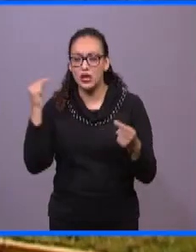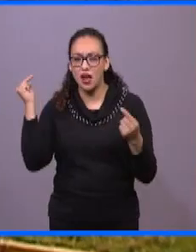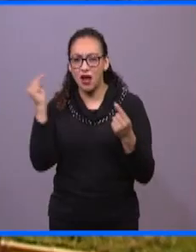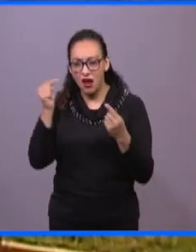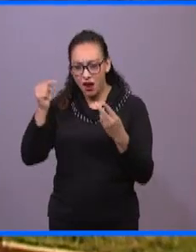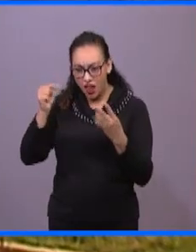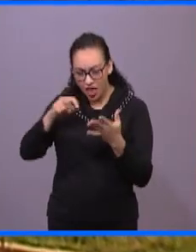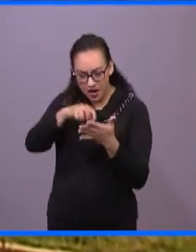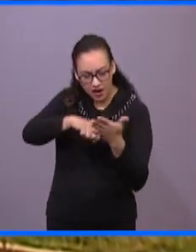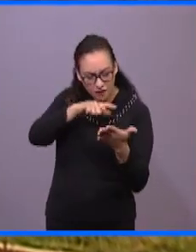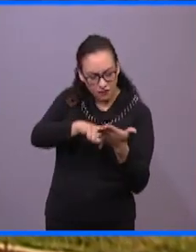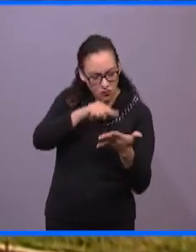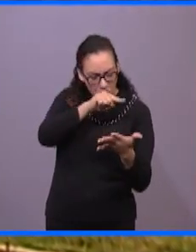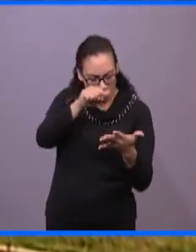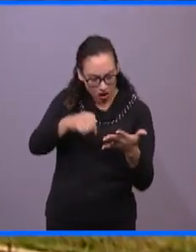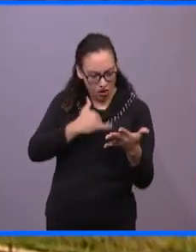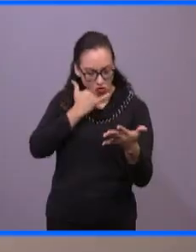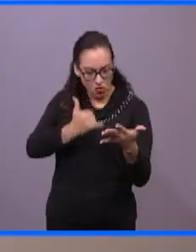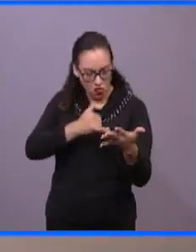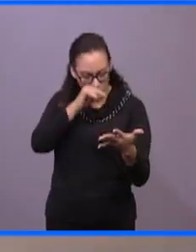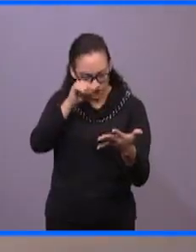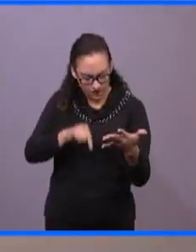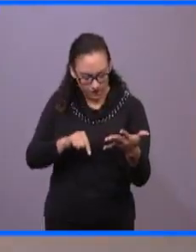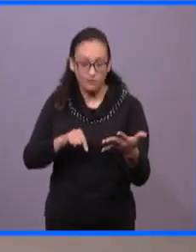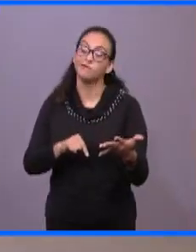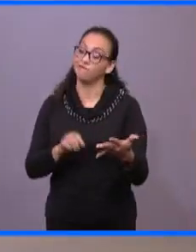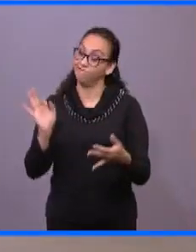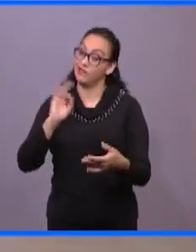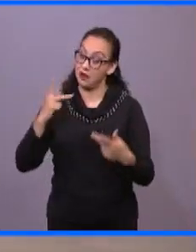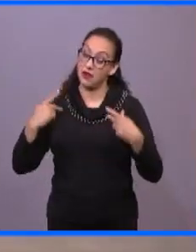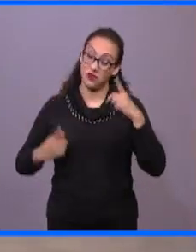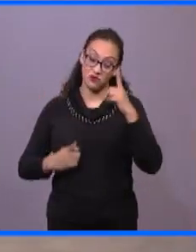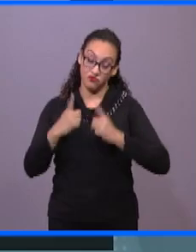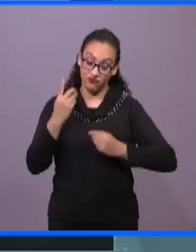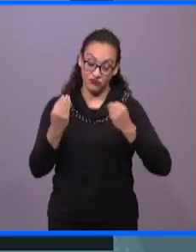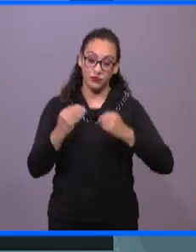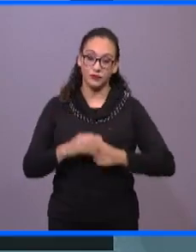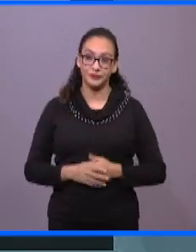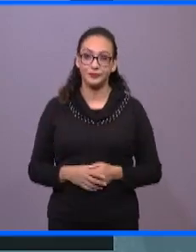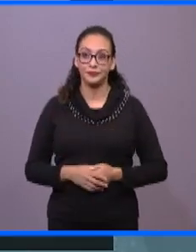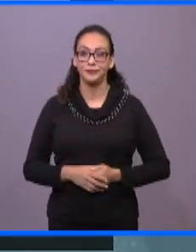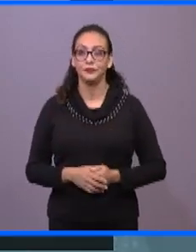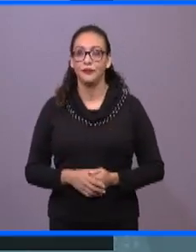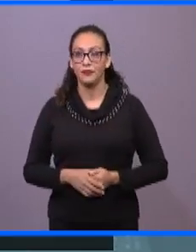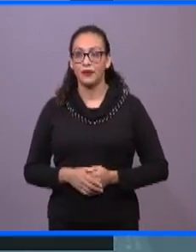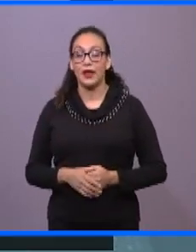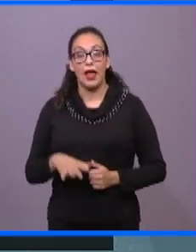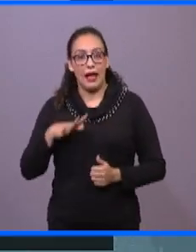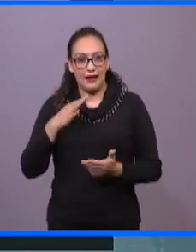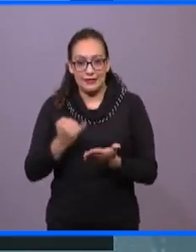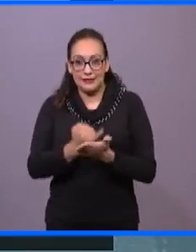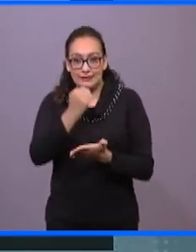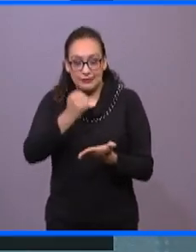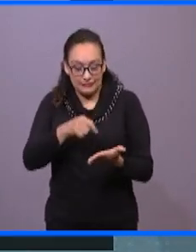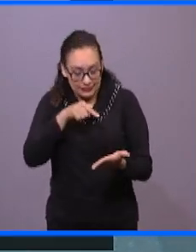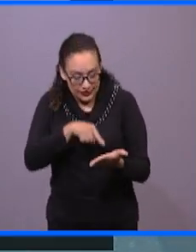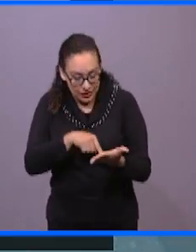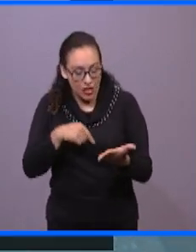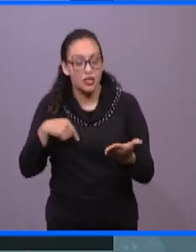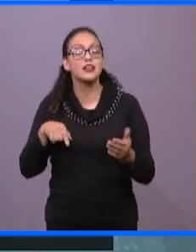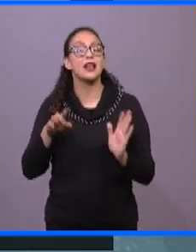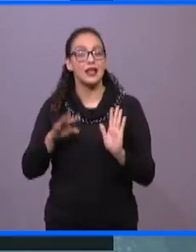en la reforma, es válido tener sospechas sobre la elección judicial. Las sentencias es donde empezaremos a